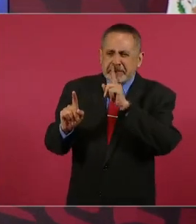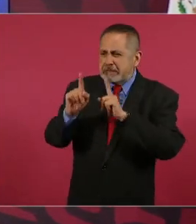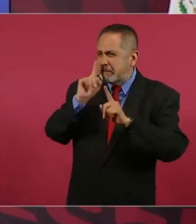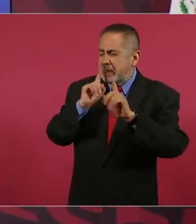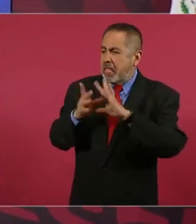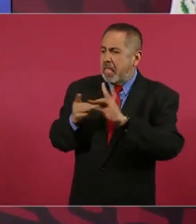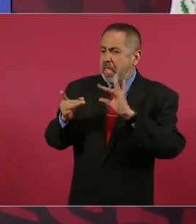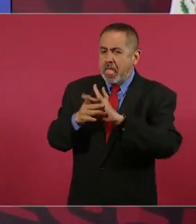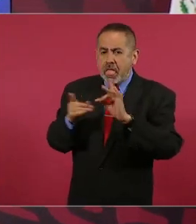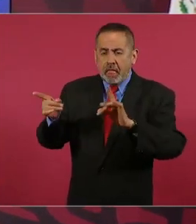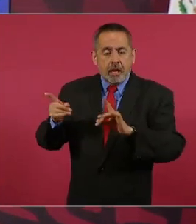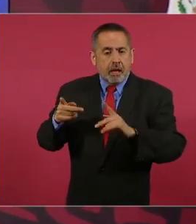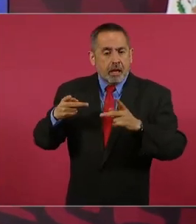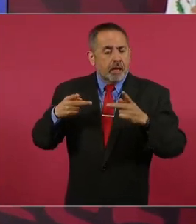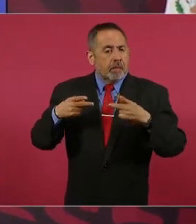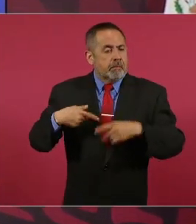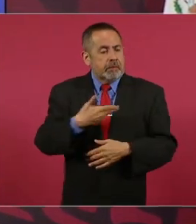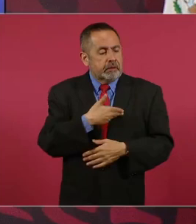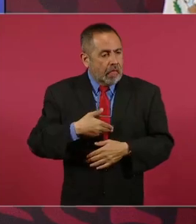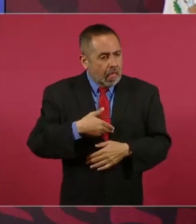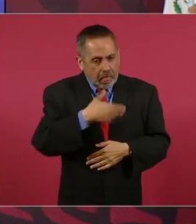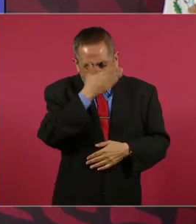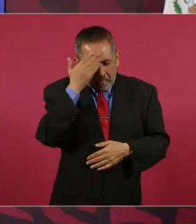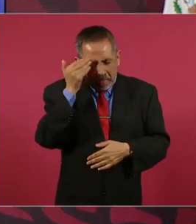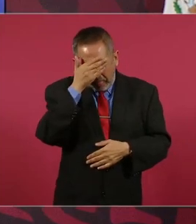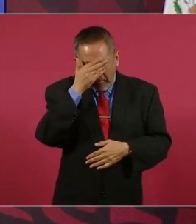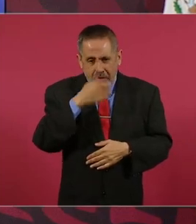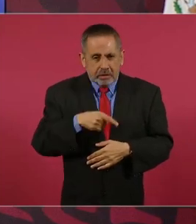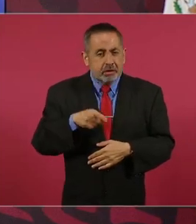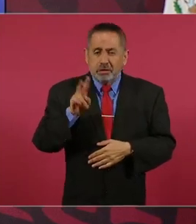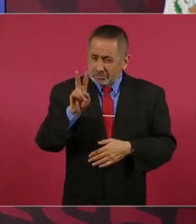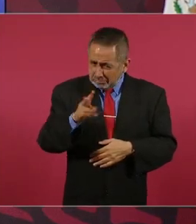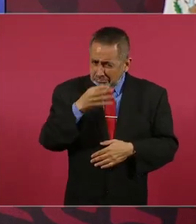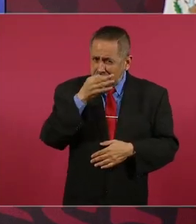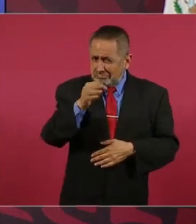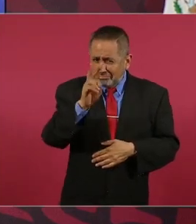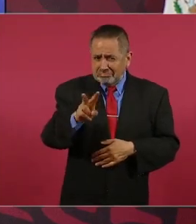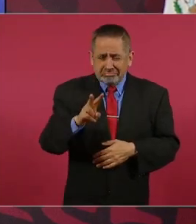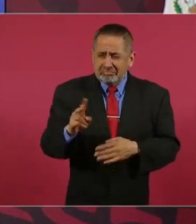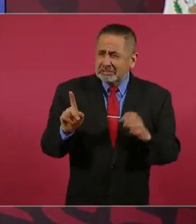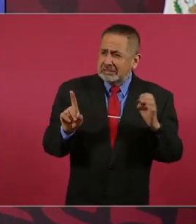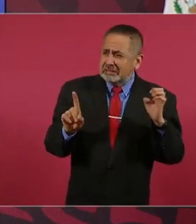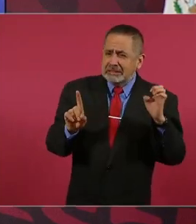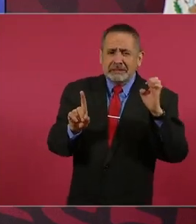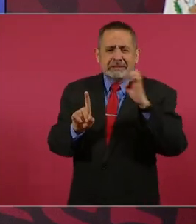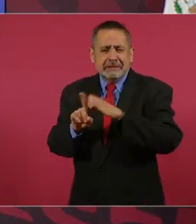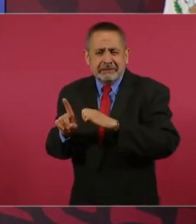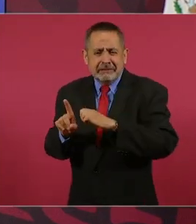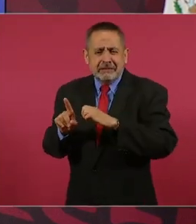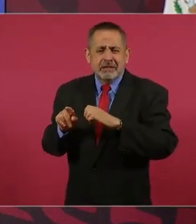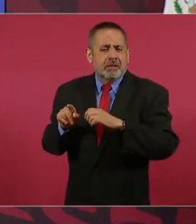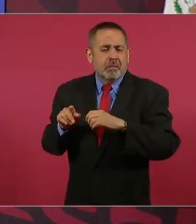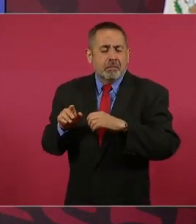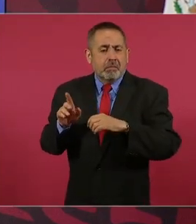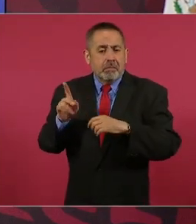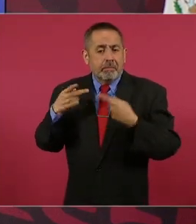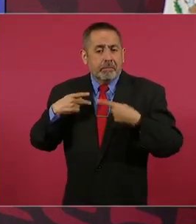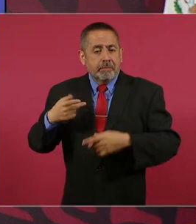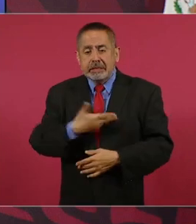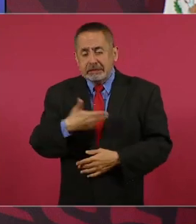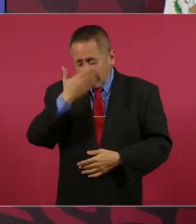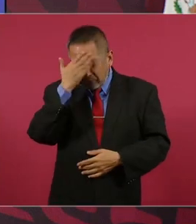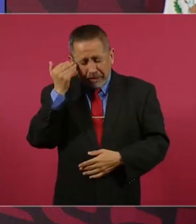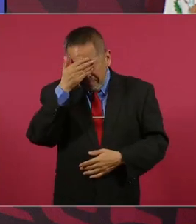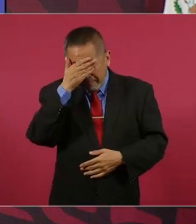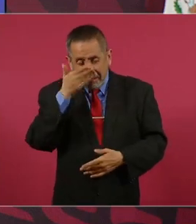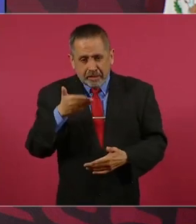No, presidente. Le digo que lo entrampan, presidente. ¿Mentiras como cuáles? Pues